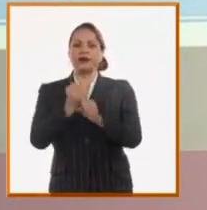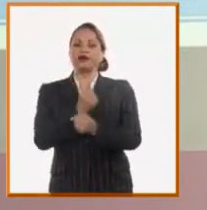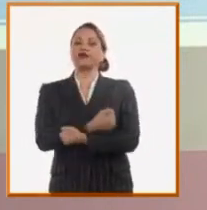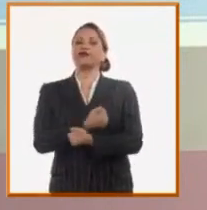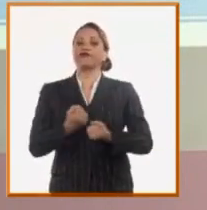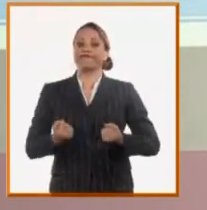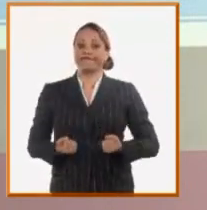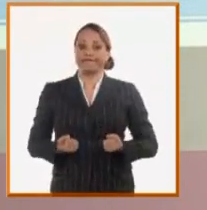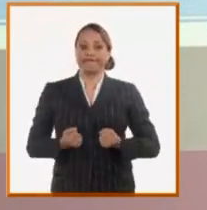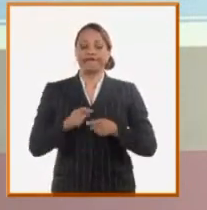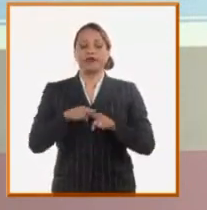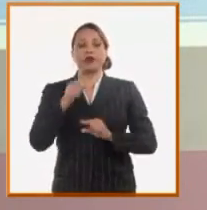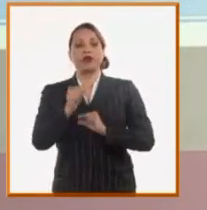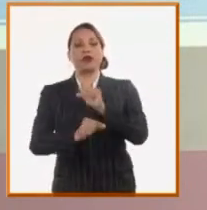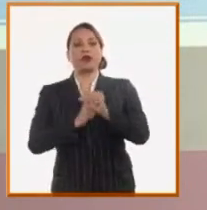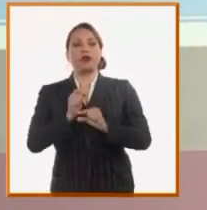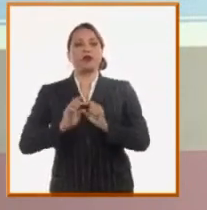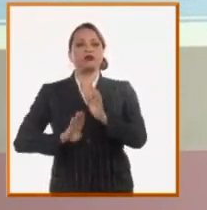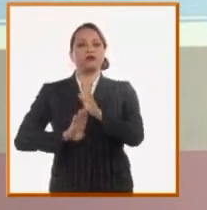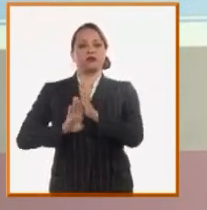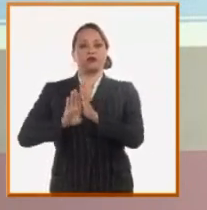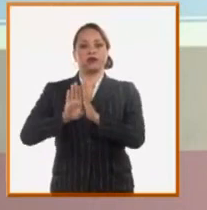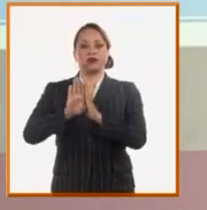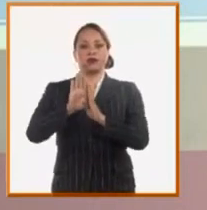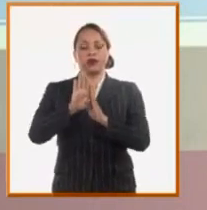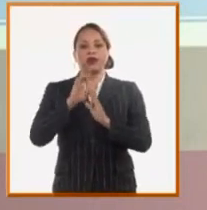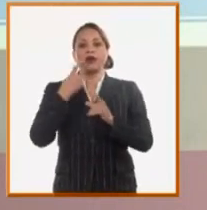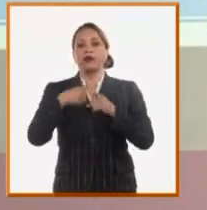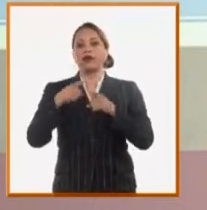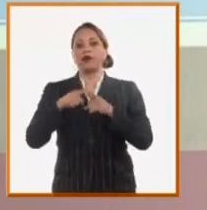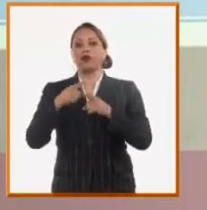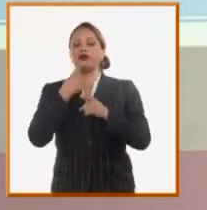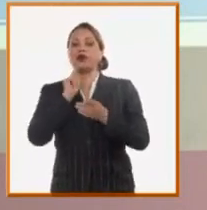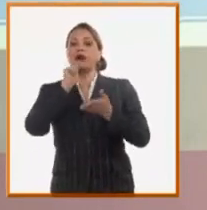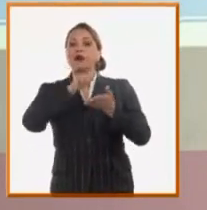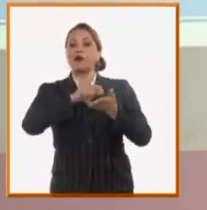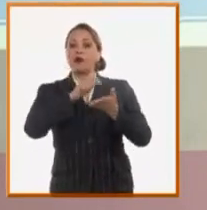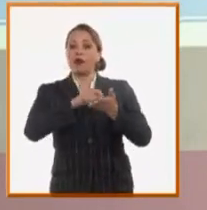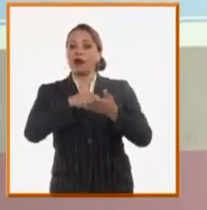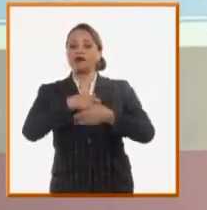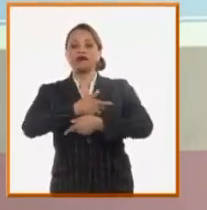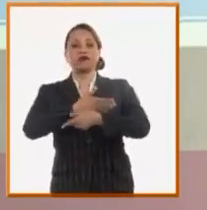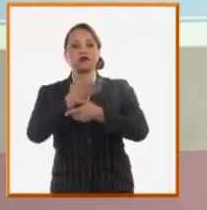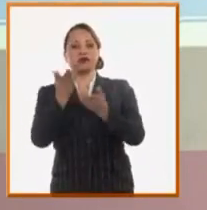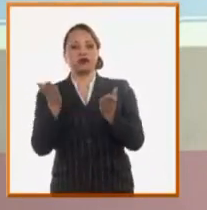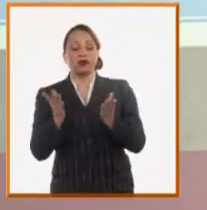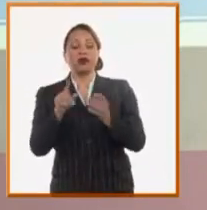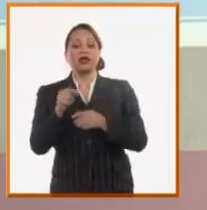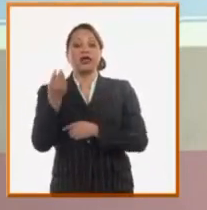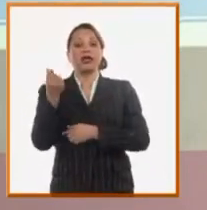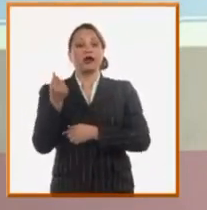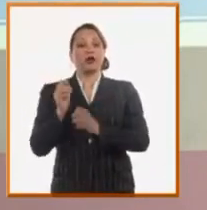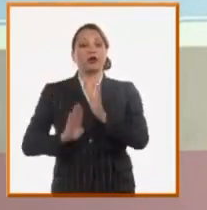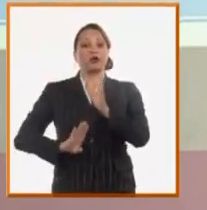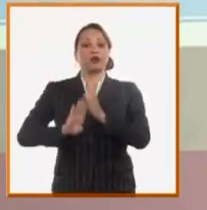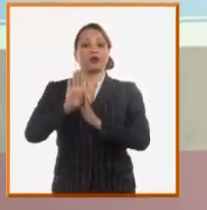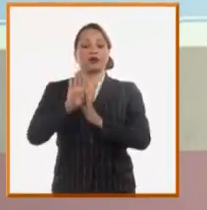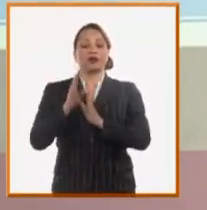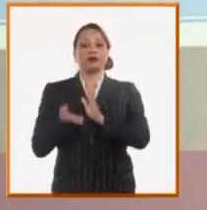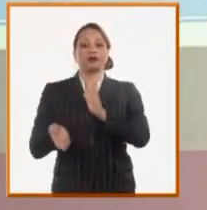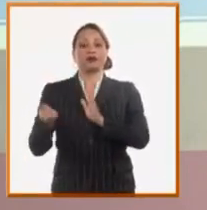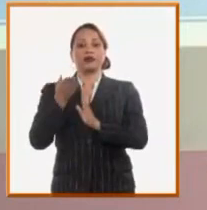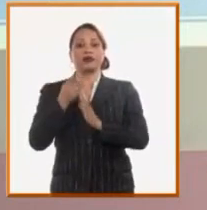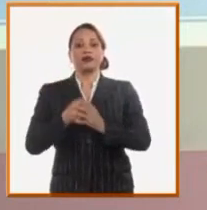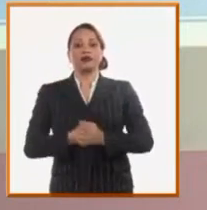esfuerzo por respaldar los productos básicos de la canasta familiar normada, cuyo costo ya supera